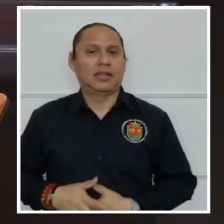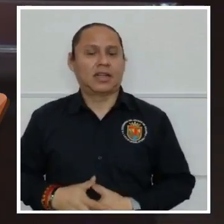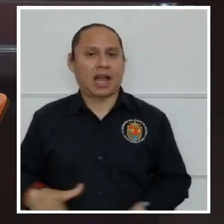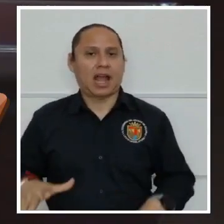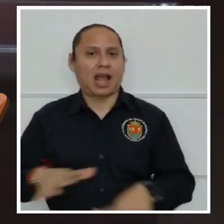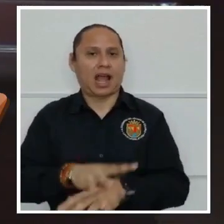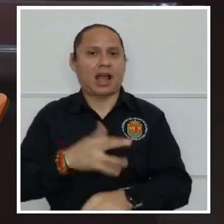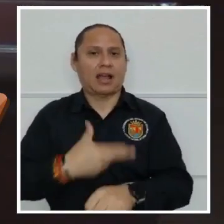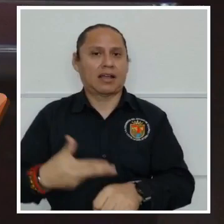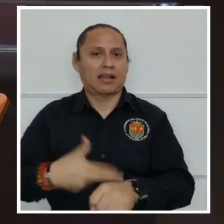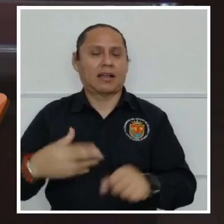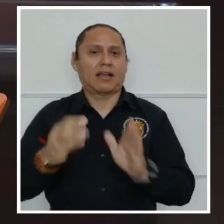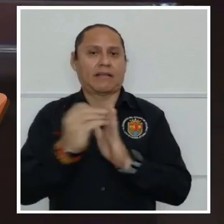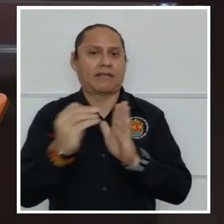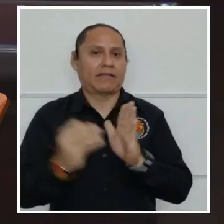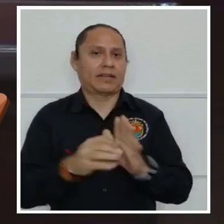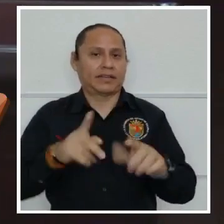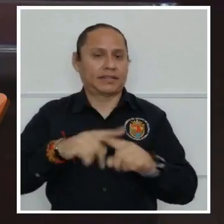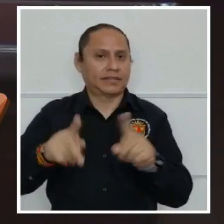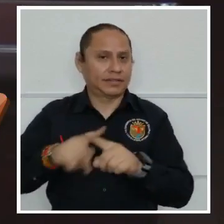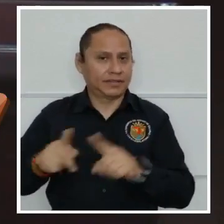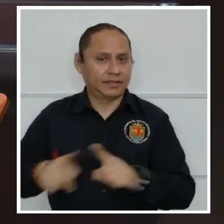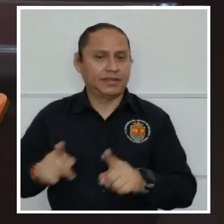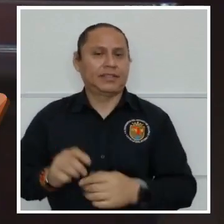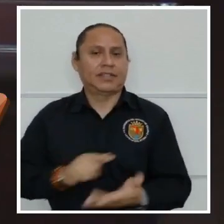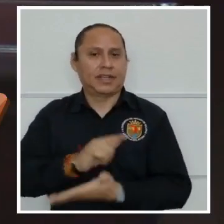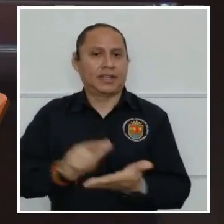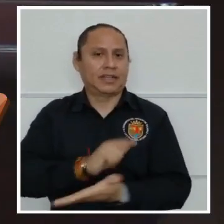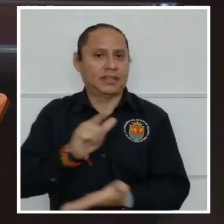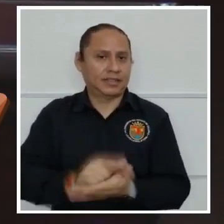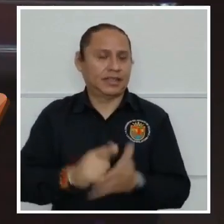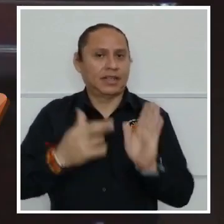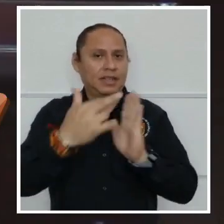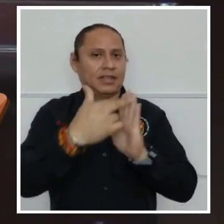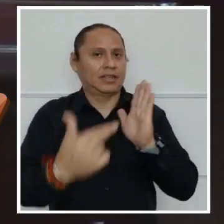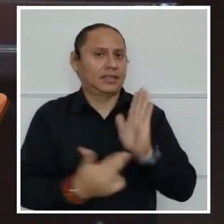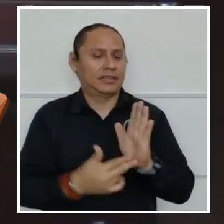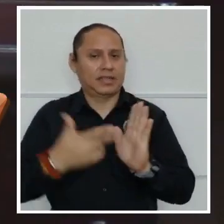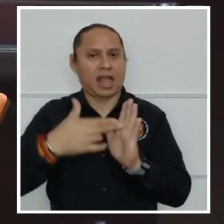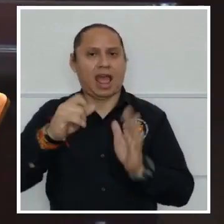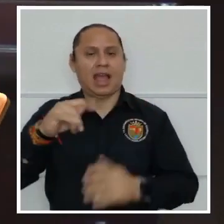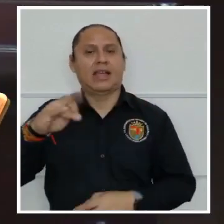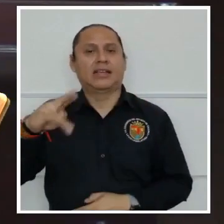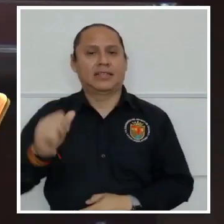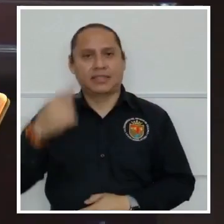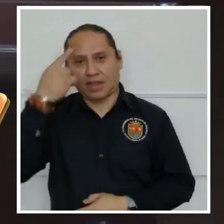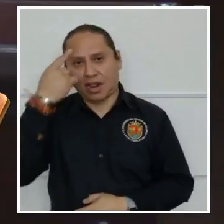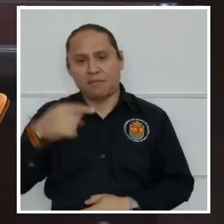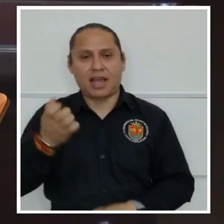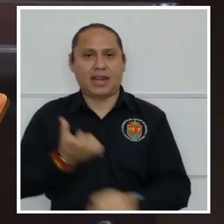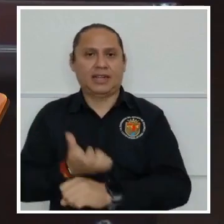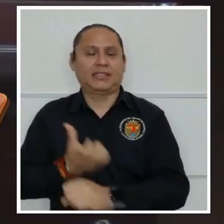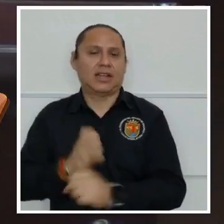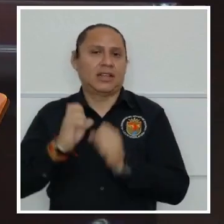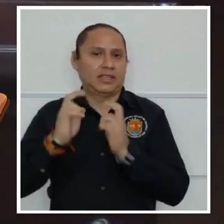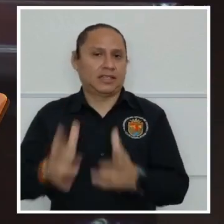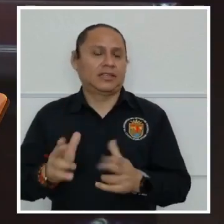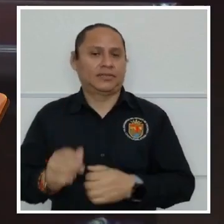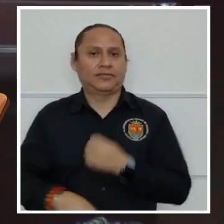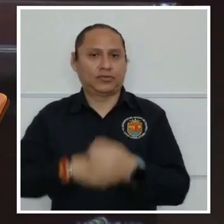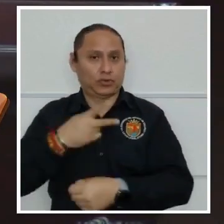se reforman y adicionan diversas disposiciones del Código de la Hacienda Pública para el Estado de